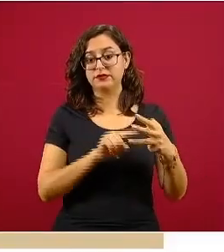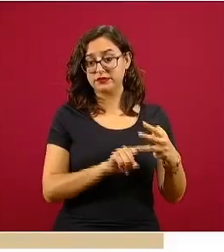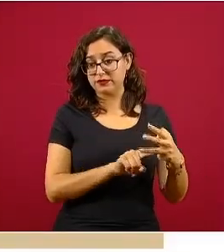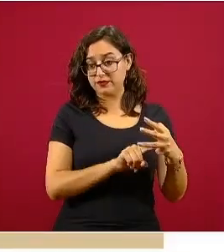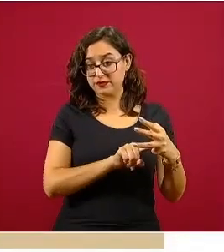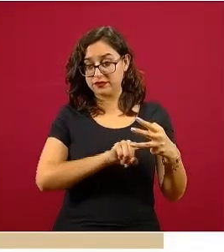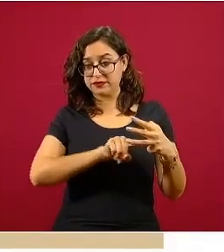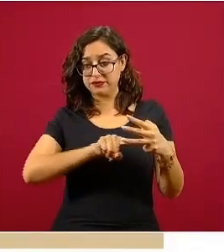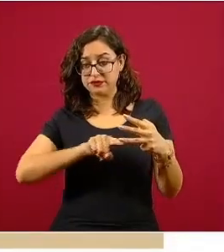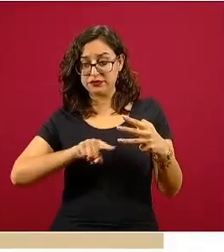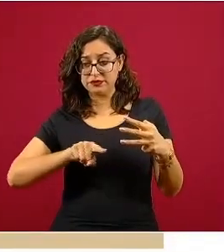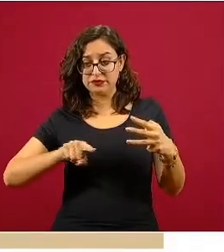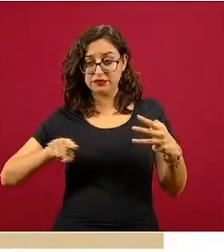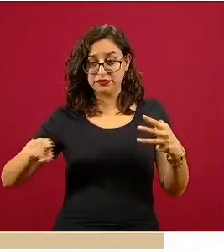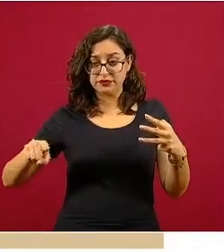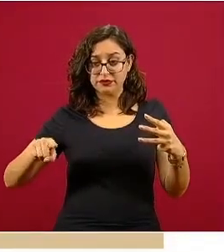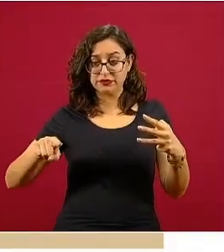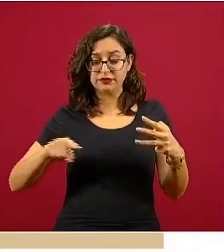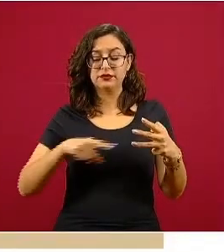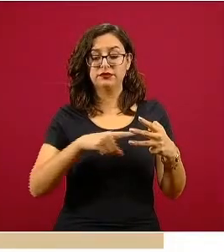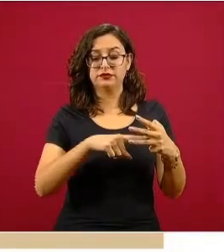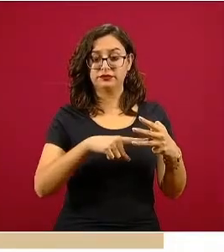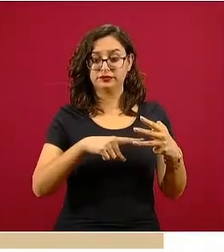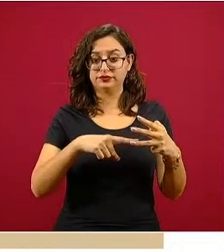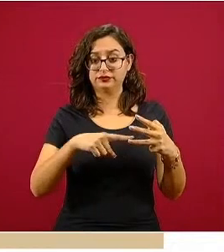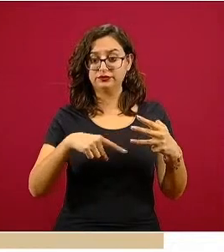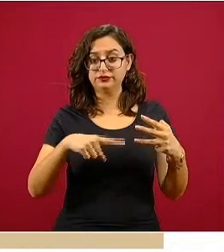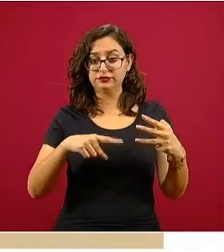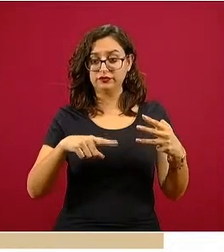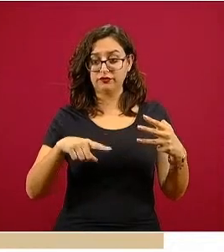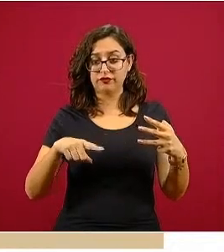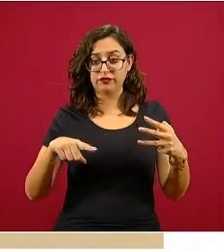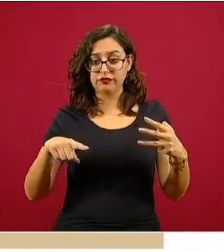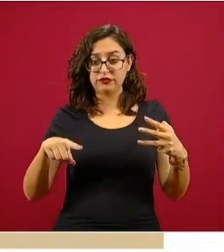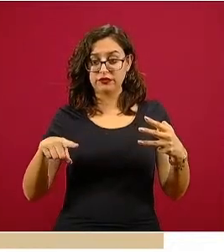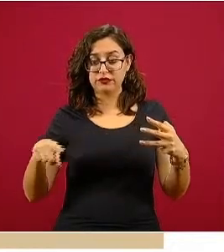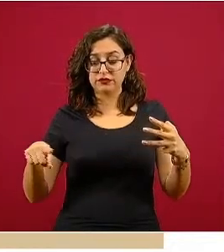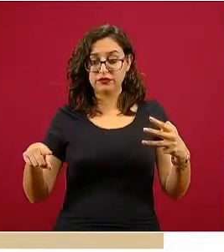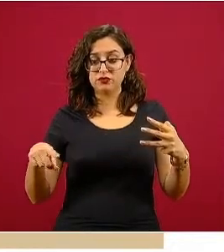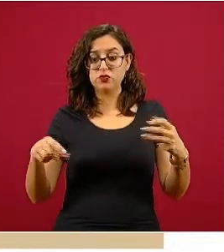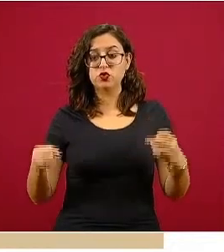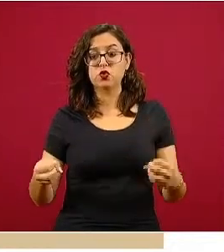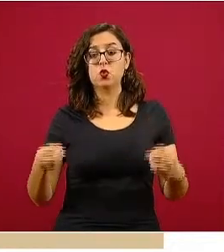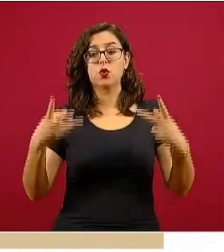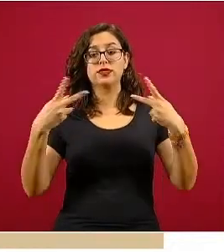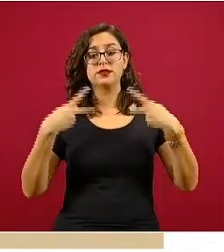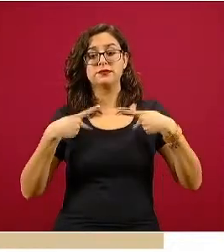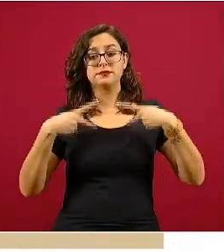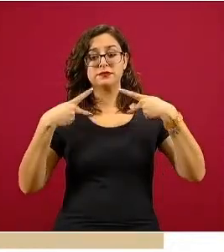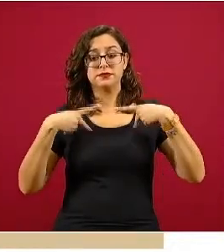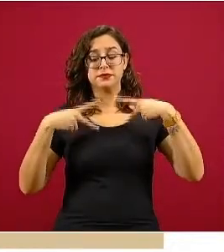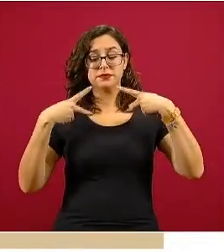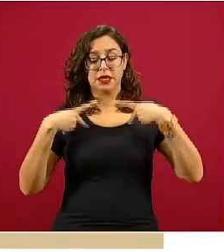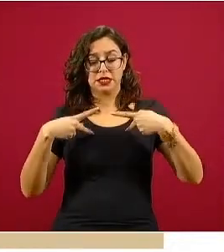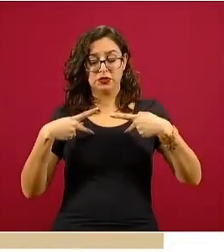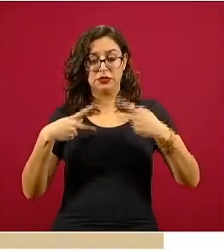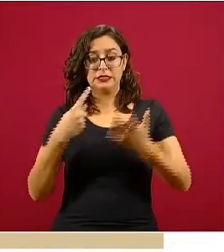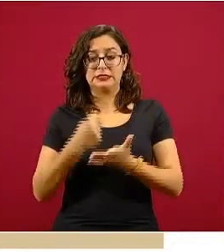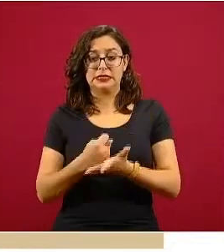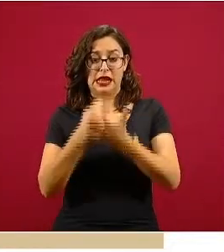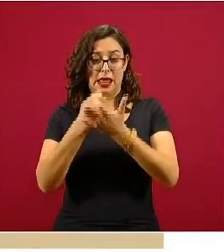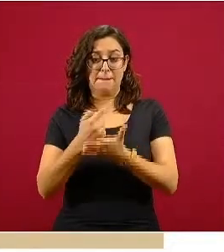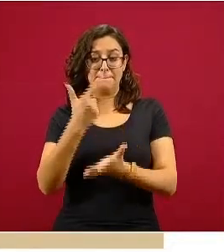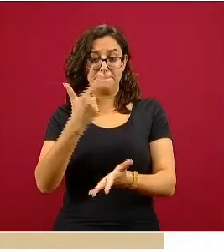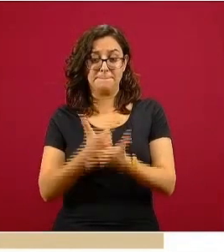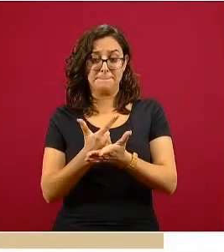para el panorama nacional también, son las personas que están hospitalizadas en una unidad de cuidados intensivos, que es